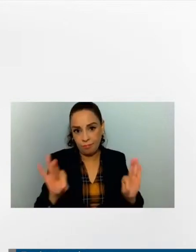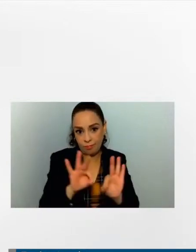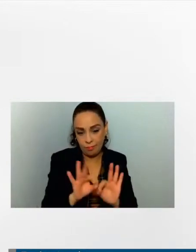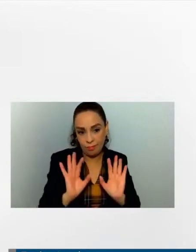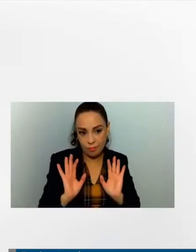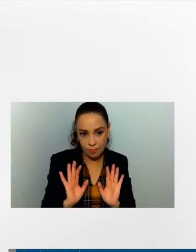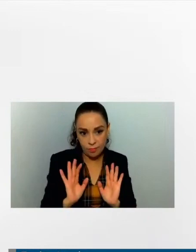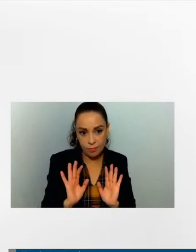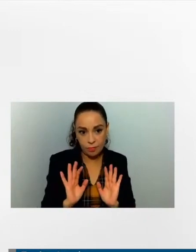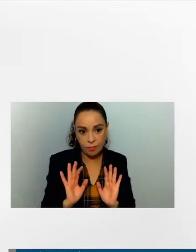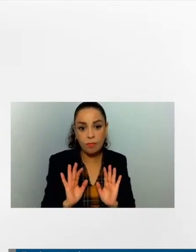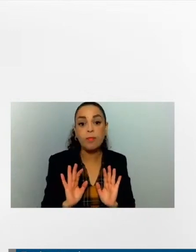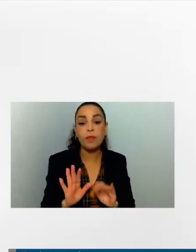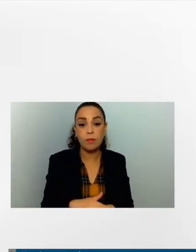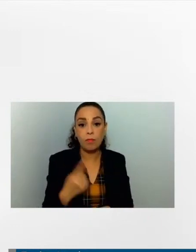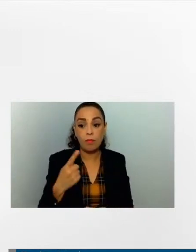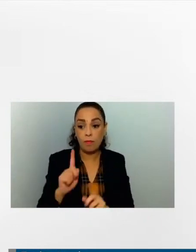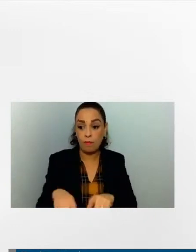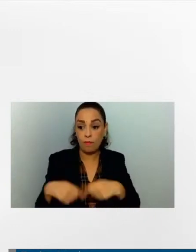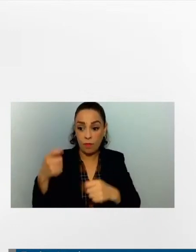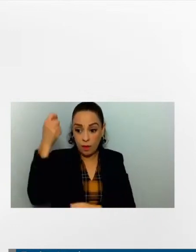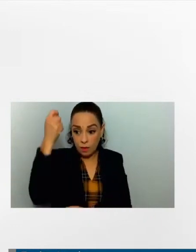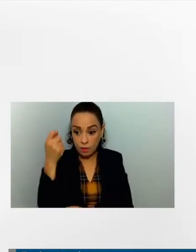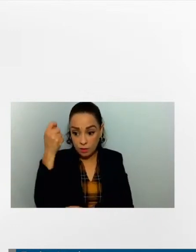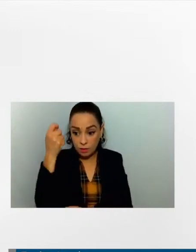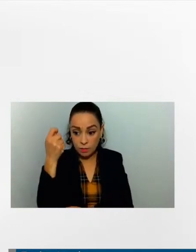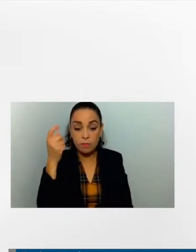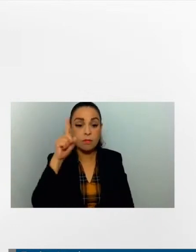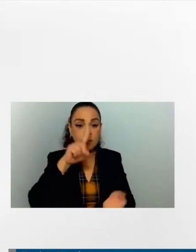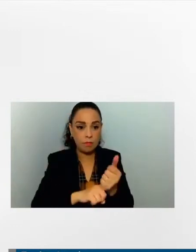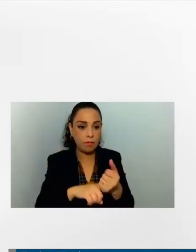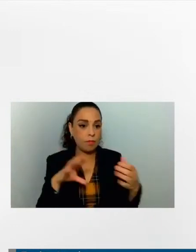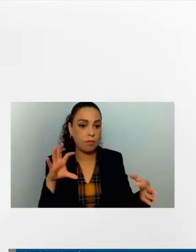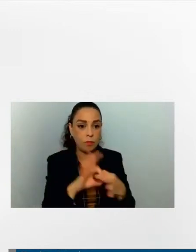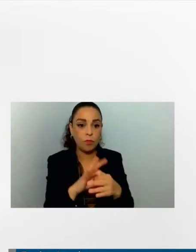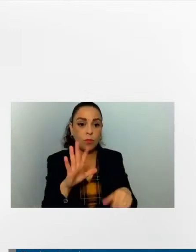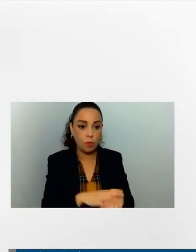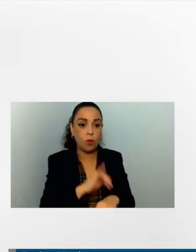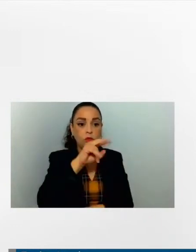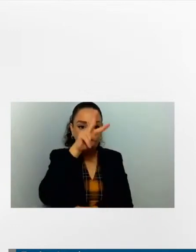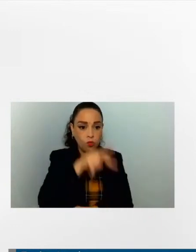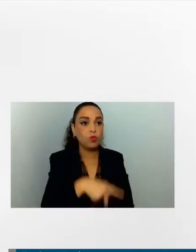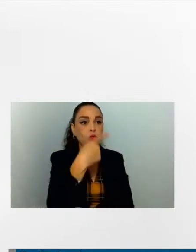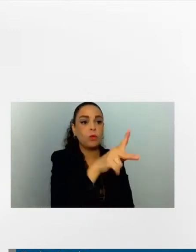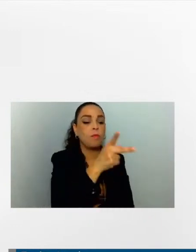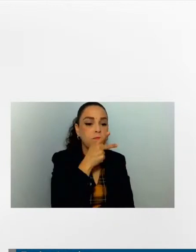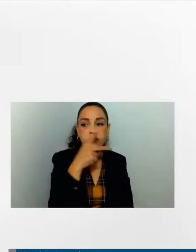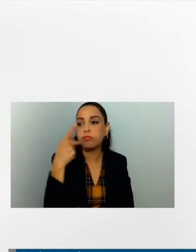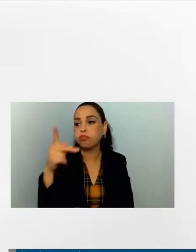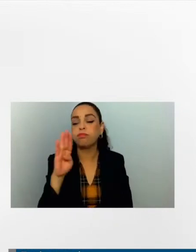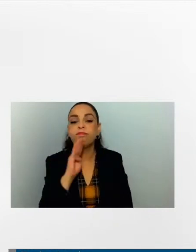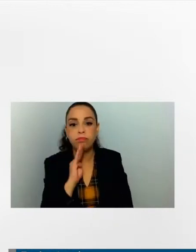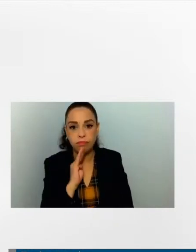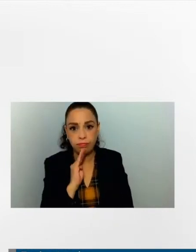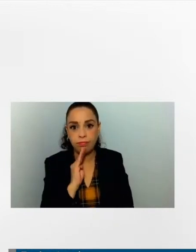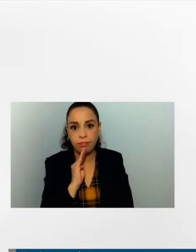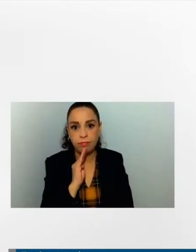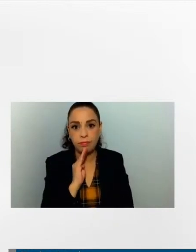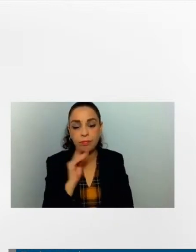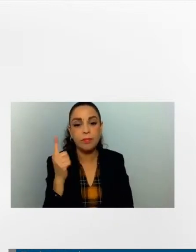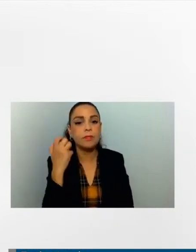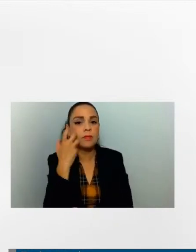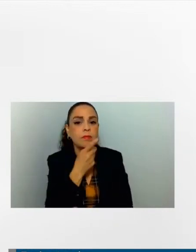pues nace del vínculo paterno-filial y entonces pues eso implicaría